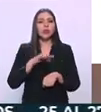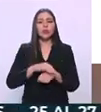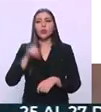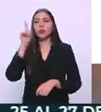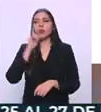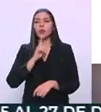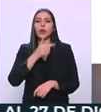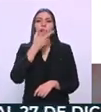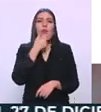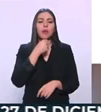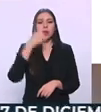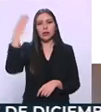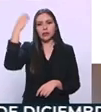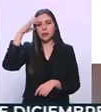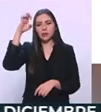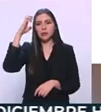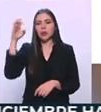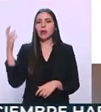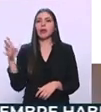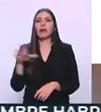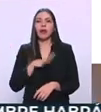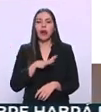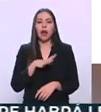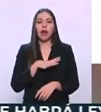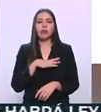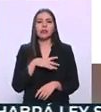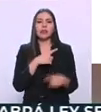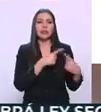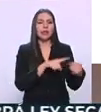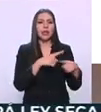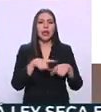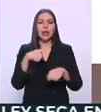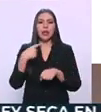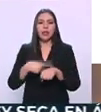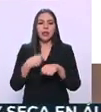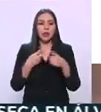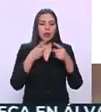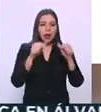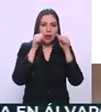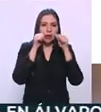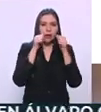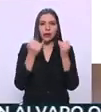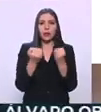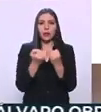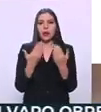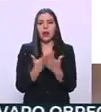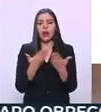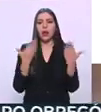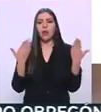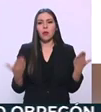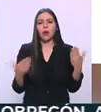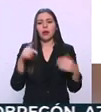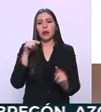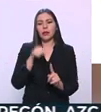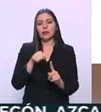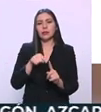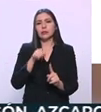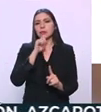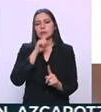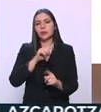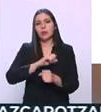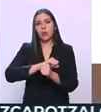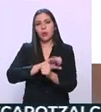especialistas para atender diferentes enfermedades, entre ellas las que nos está ahora retando, que es la